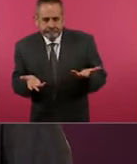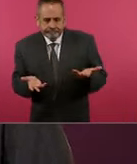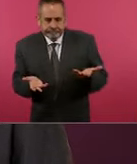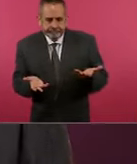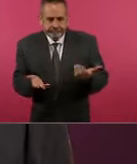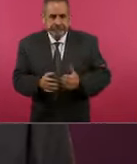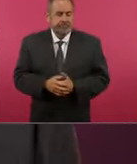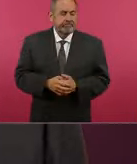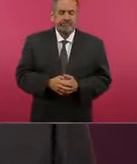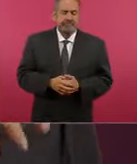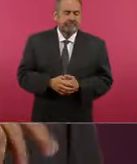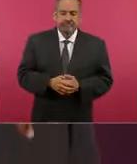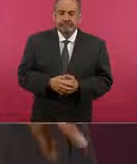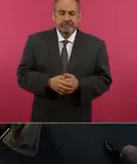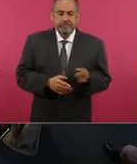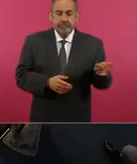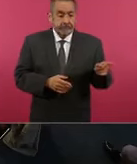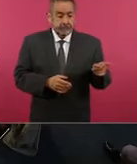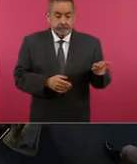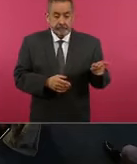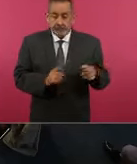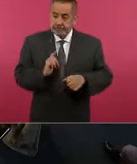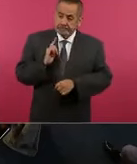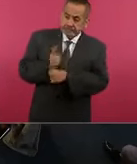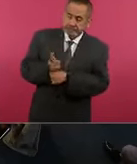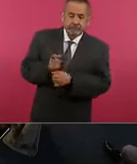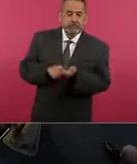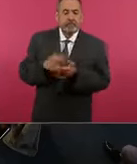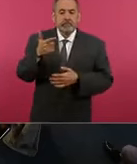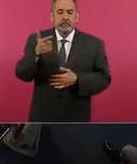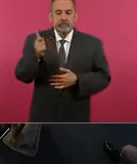¿Se dieron cuenta de cuando García Luna,